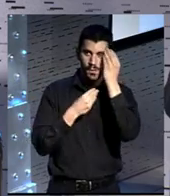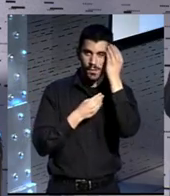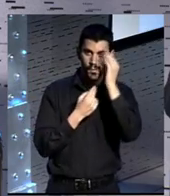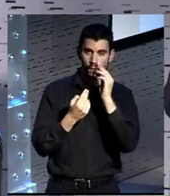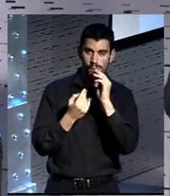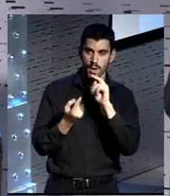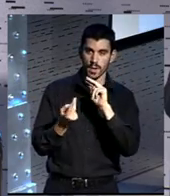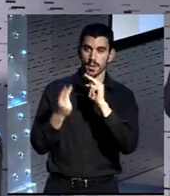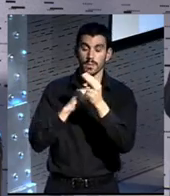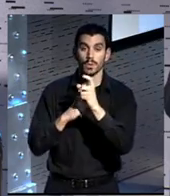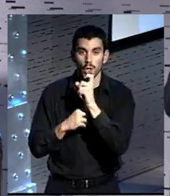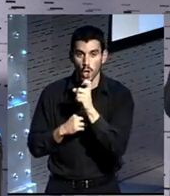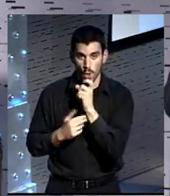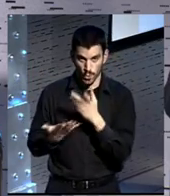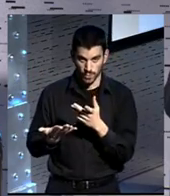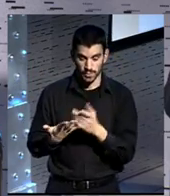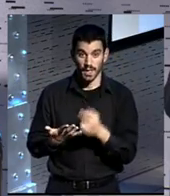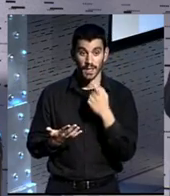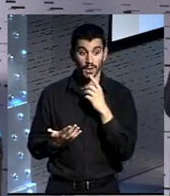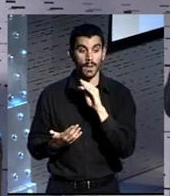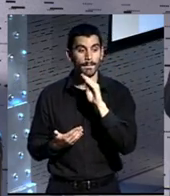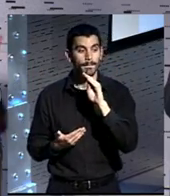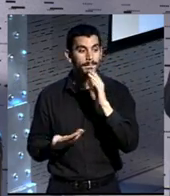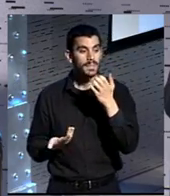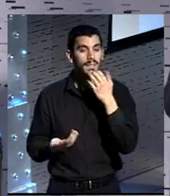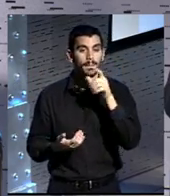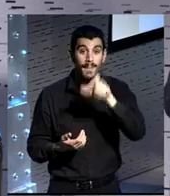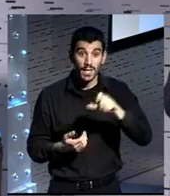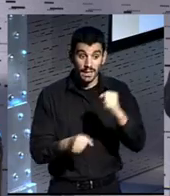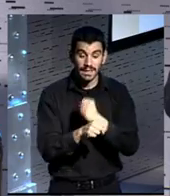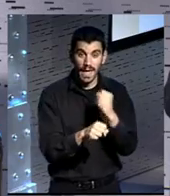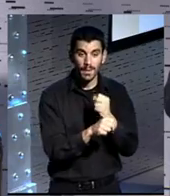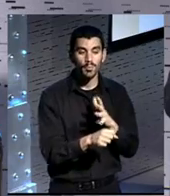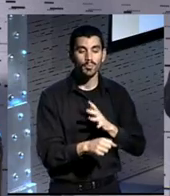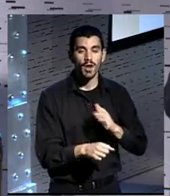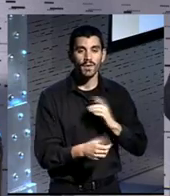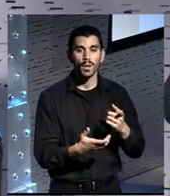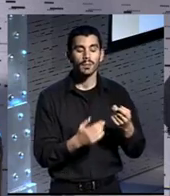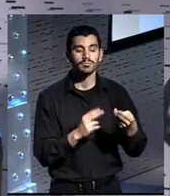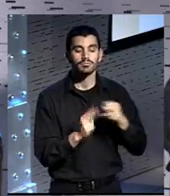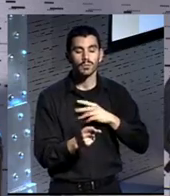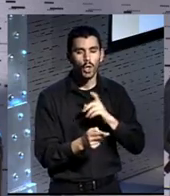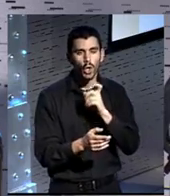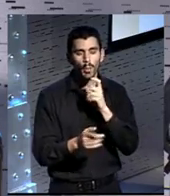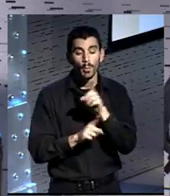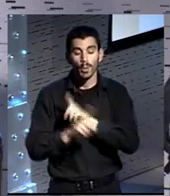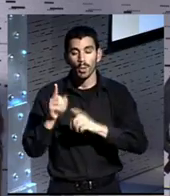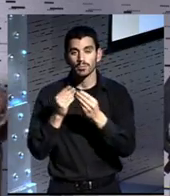banco, que publica y que le pide a los empleados que aporten ideas en grupo, que aporten ideas